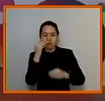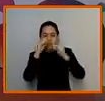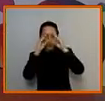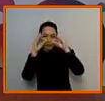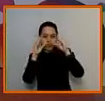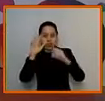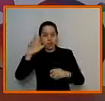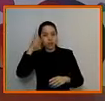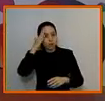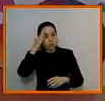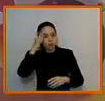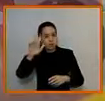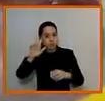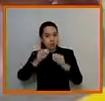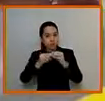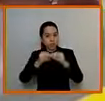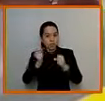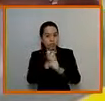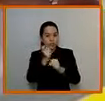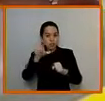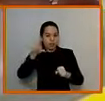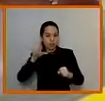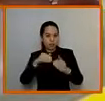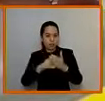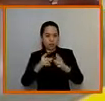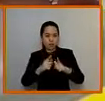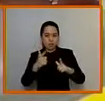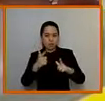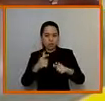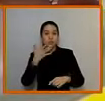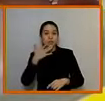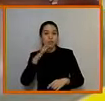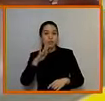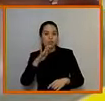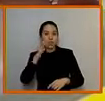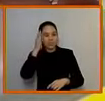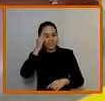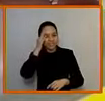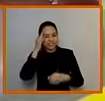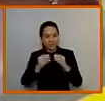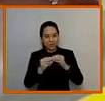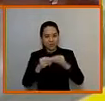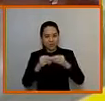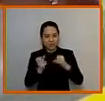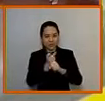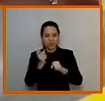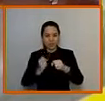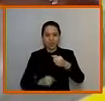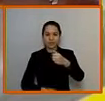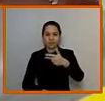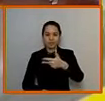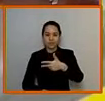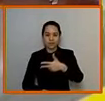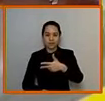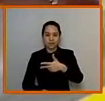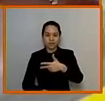seleccionando los tres números que te harán ganar 100.000 lempiras. Así que muchísima suerte, recibimos el primer número.